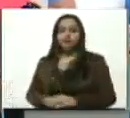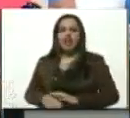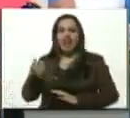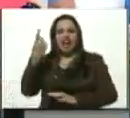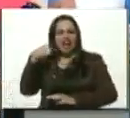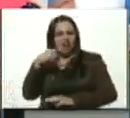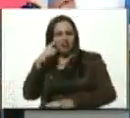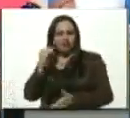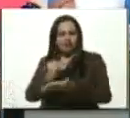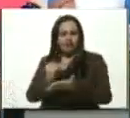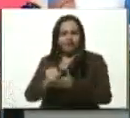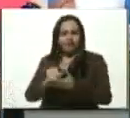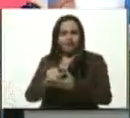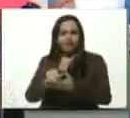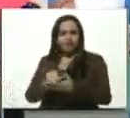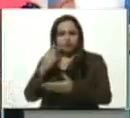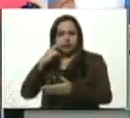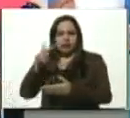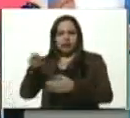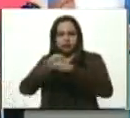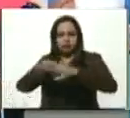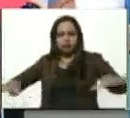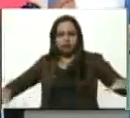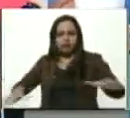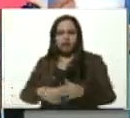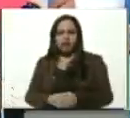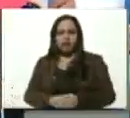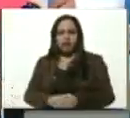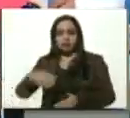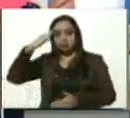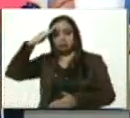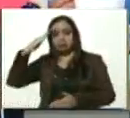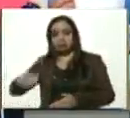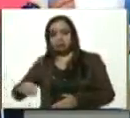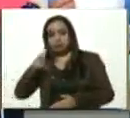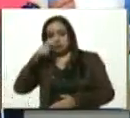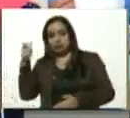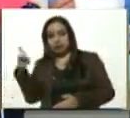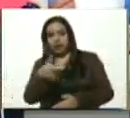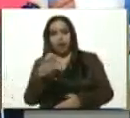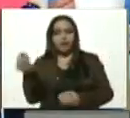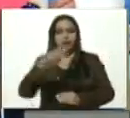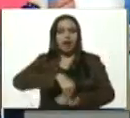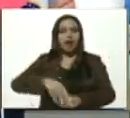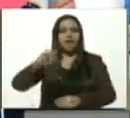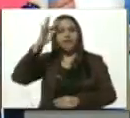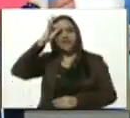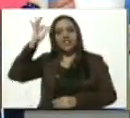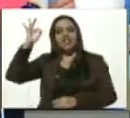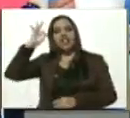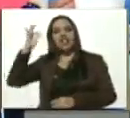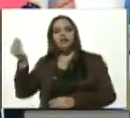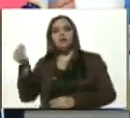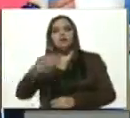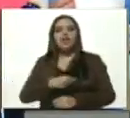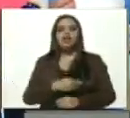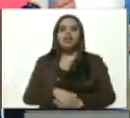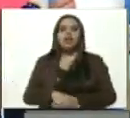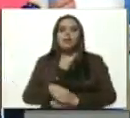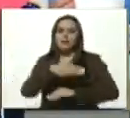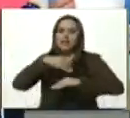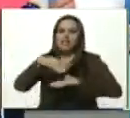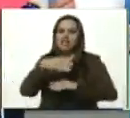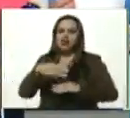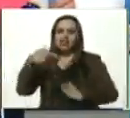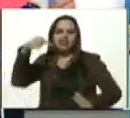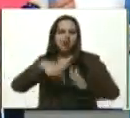Ayer, por ejemplo, veíamos en este despliegue, veíamos al Comando Estratégico Operacional, veíamos al Fiscal General de la República, lo veíamos usted, veíamos el Ministro de Interior, Justicia y